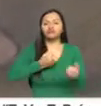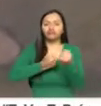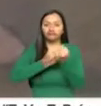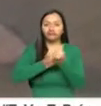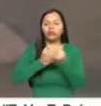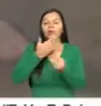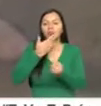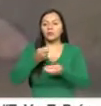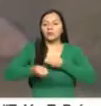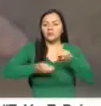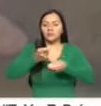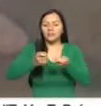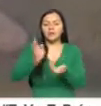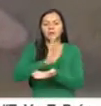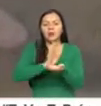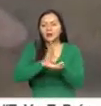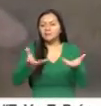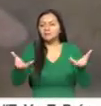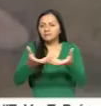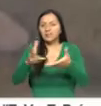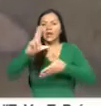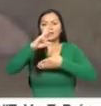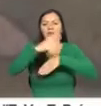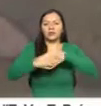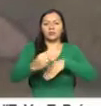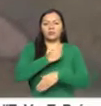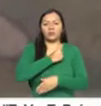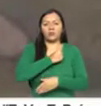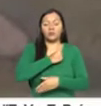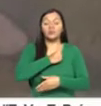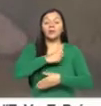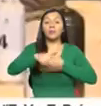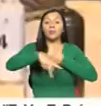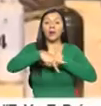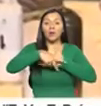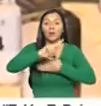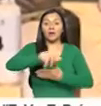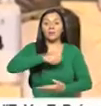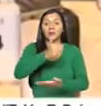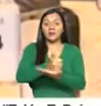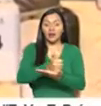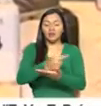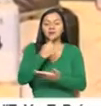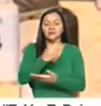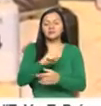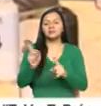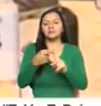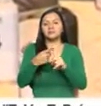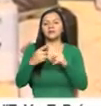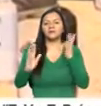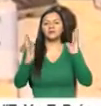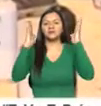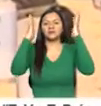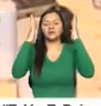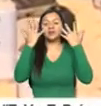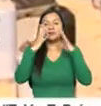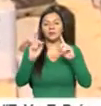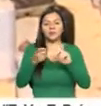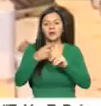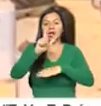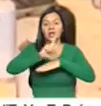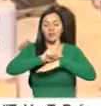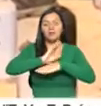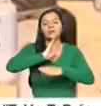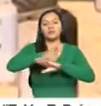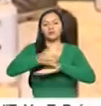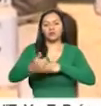hacen referencia a lo latino. Asunción es la primera capital latinoamericana que acoge el festival después de su génesis en Lima.